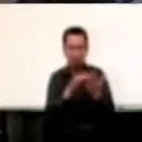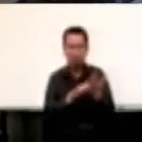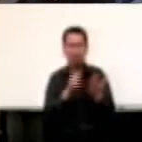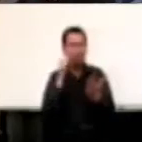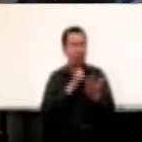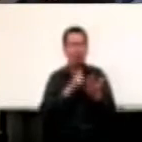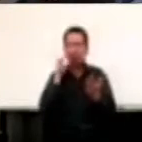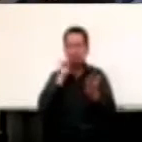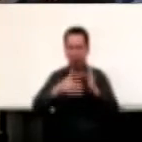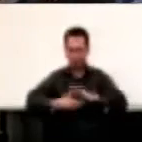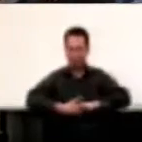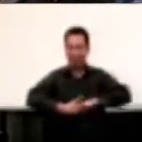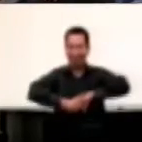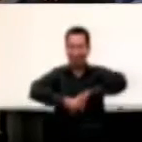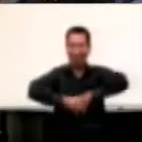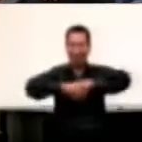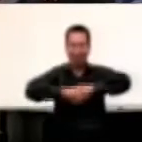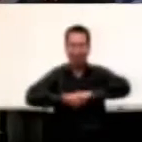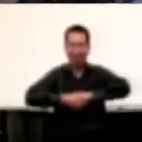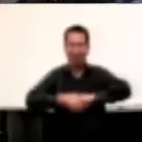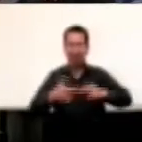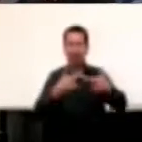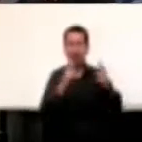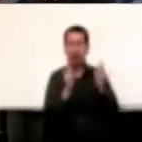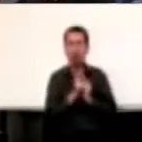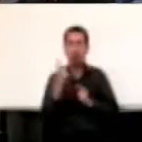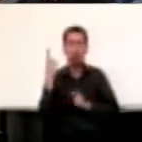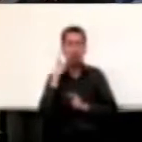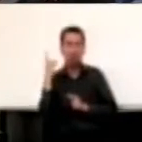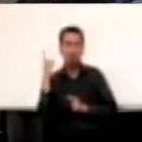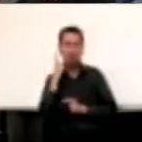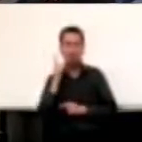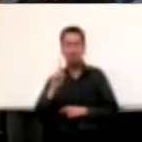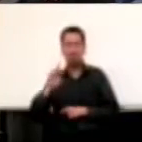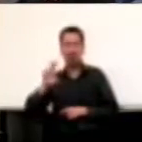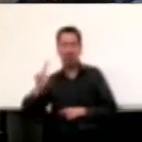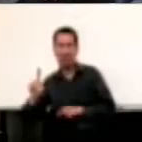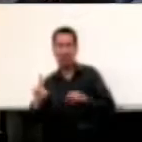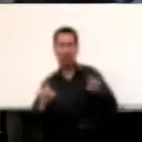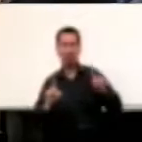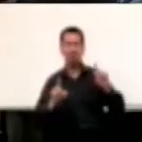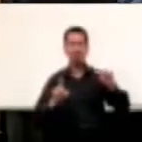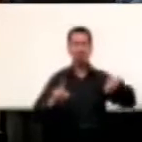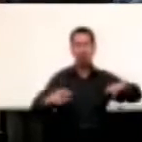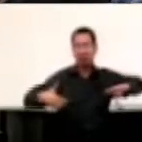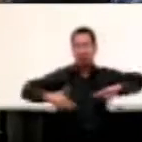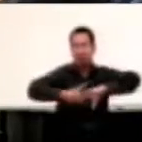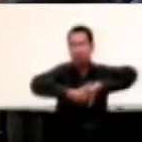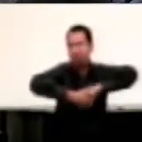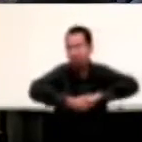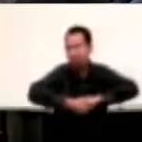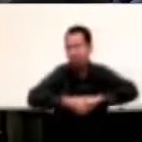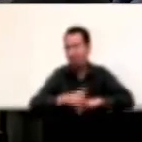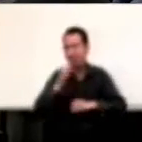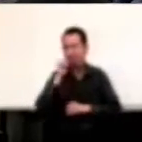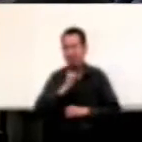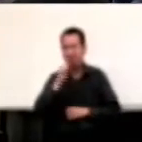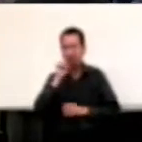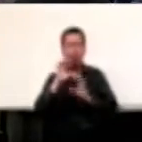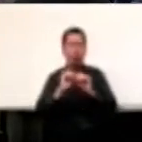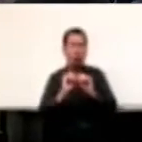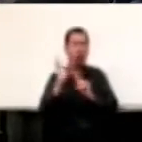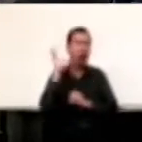las alianzas, por ejemplo, entre partidos de izquierda y de derecha, alianzas contra la altura en las arenas electorales y